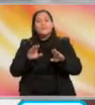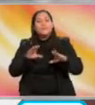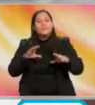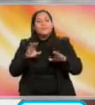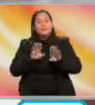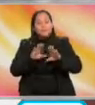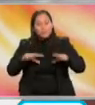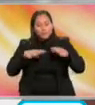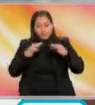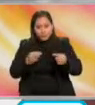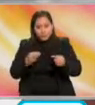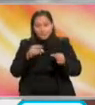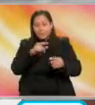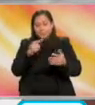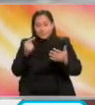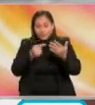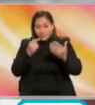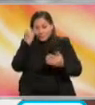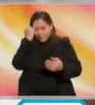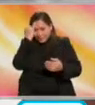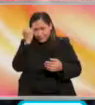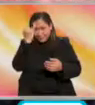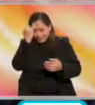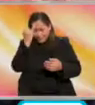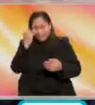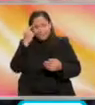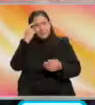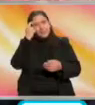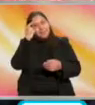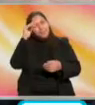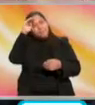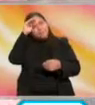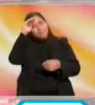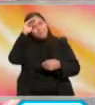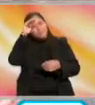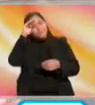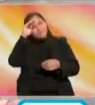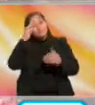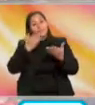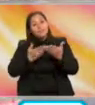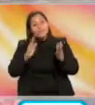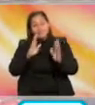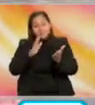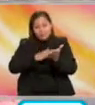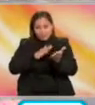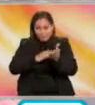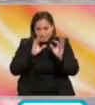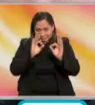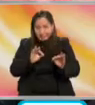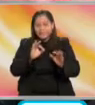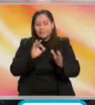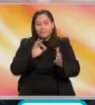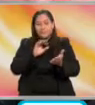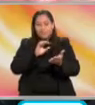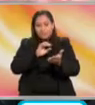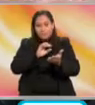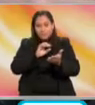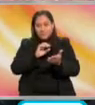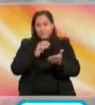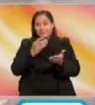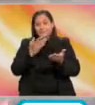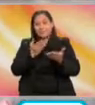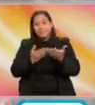a aterrizar estas tantas ideas que podamos tener en la cabeza y ponerlas ya en papel para que esto ya se convierta en